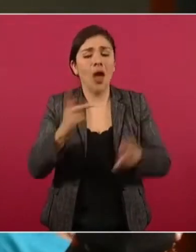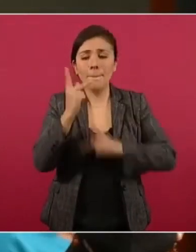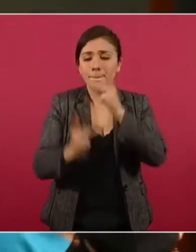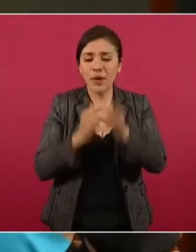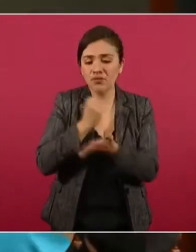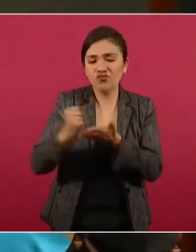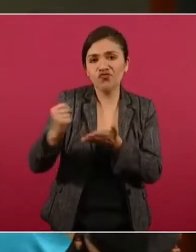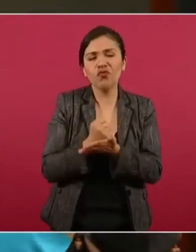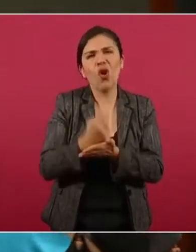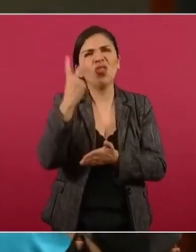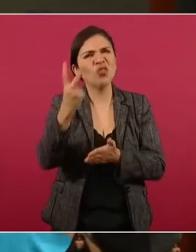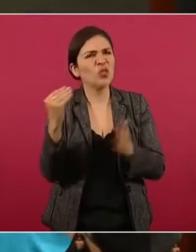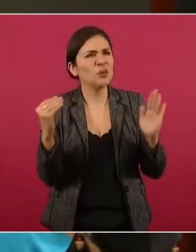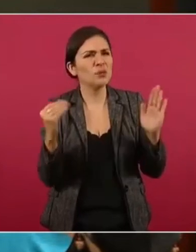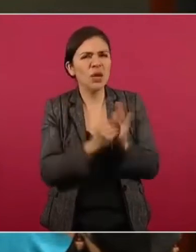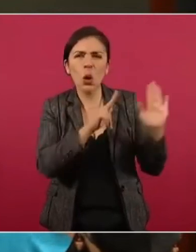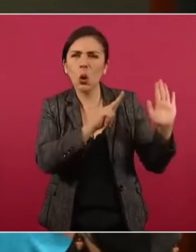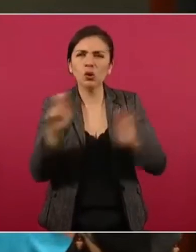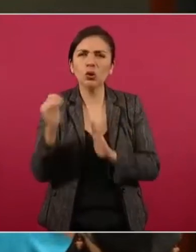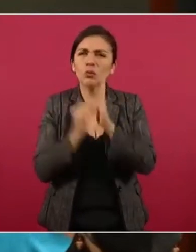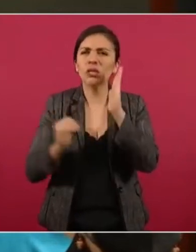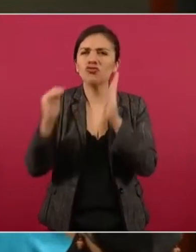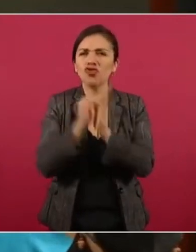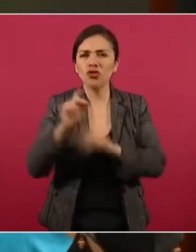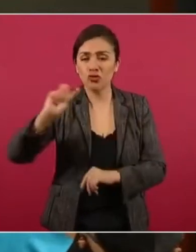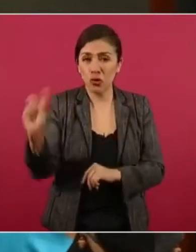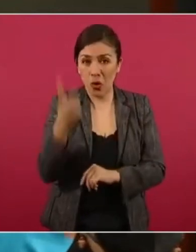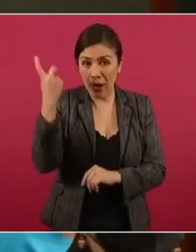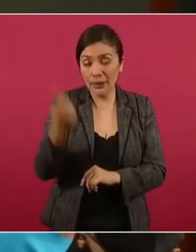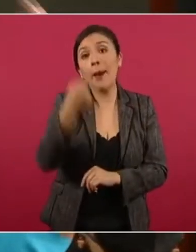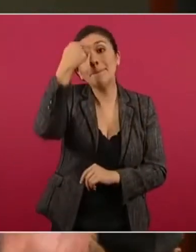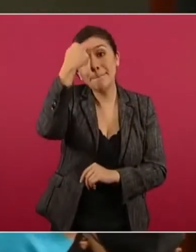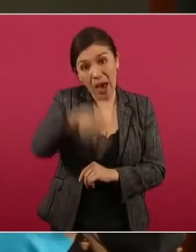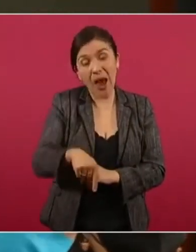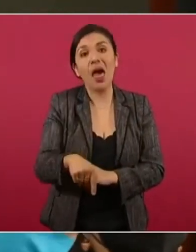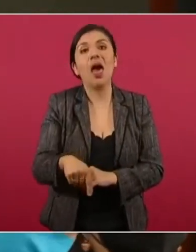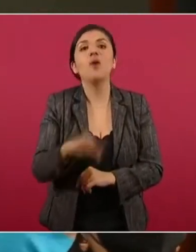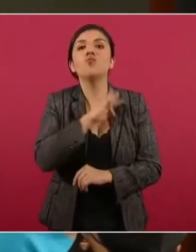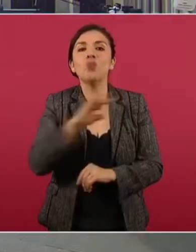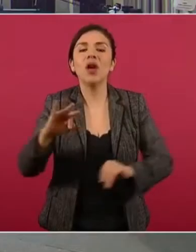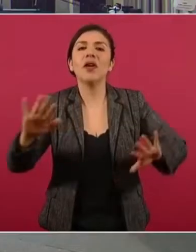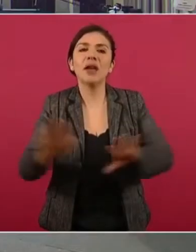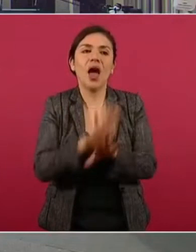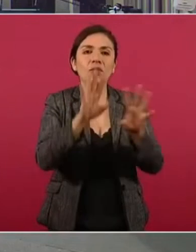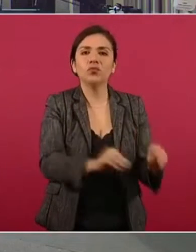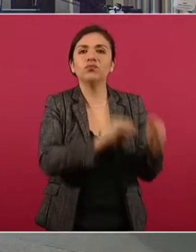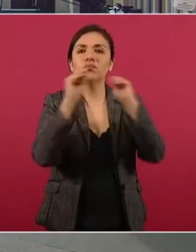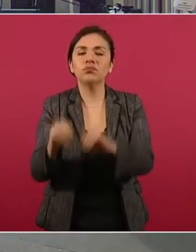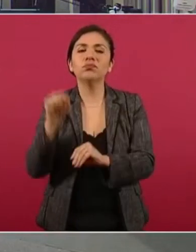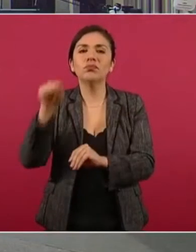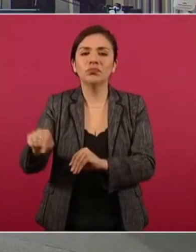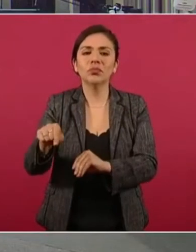de 2.800 millones de dólares para que se reubiquen ahí en lo que le llaman